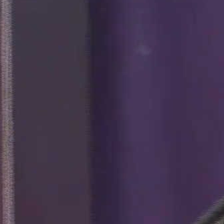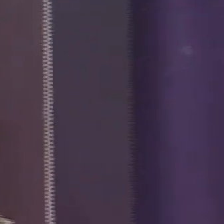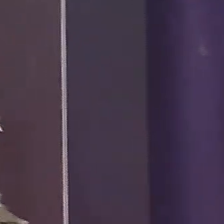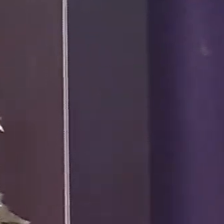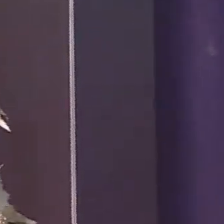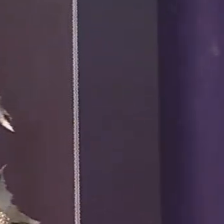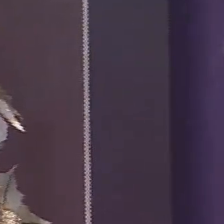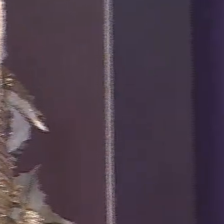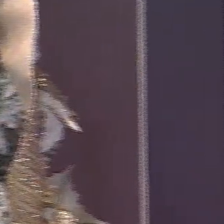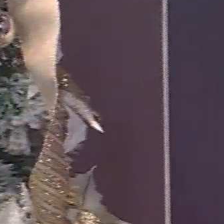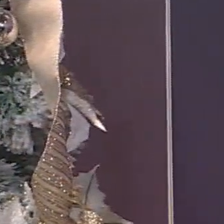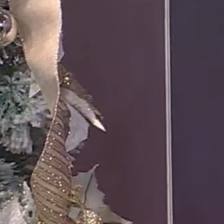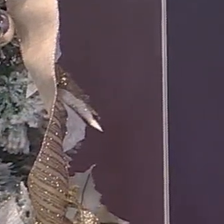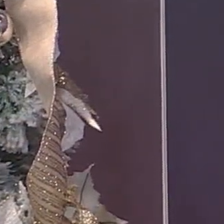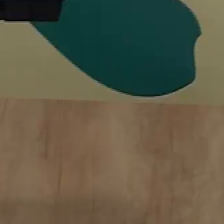su identidad,